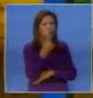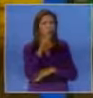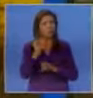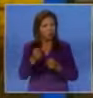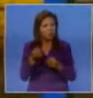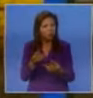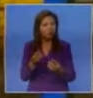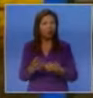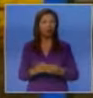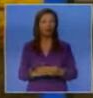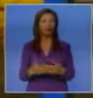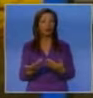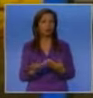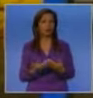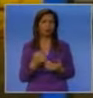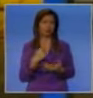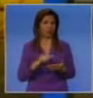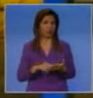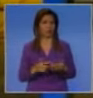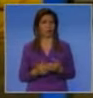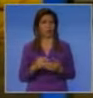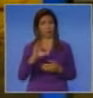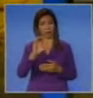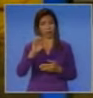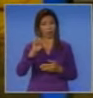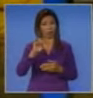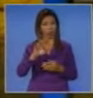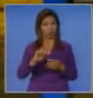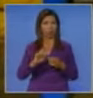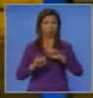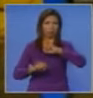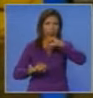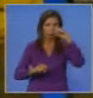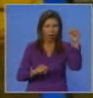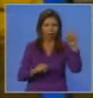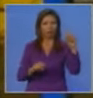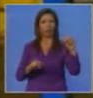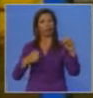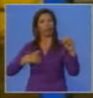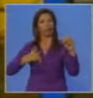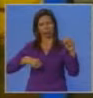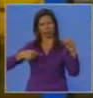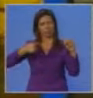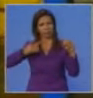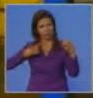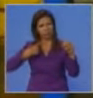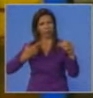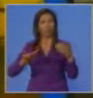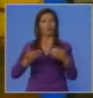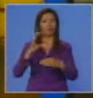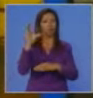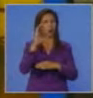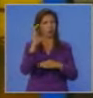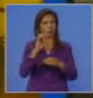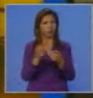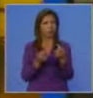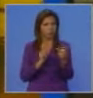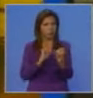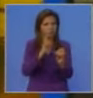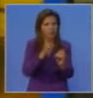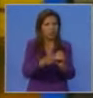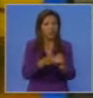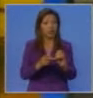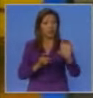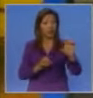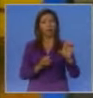del Mundo de Italia, como la victoria de Camerún frente a Argentina en el partido inaugural, la buena participación colombiana, su eliminación a manos de